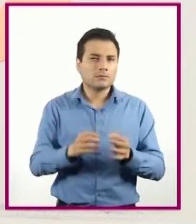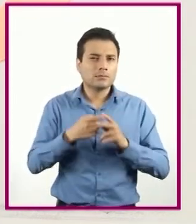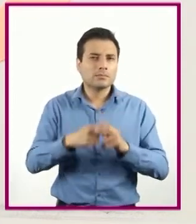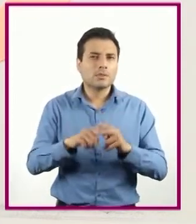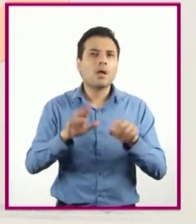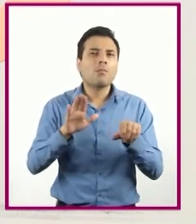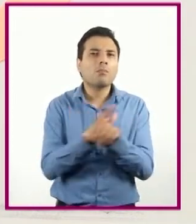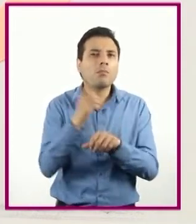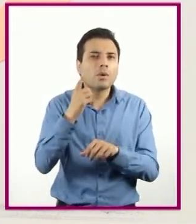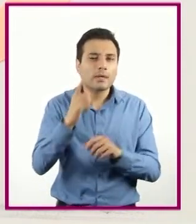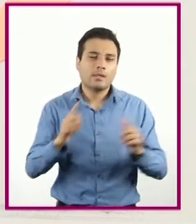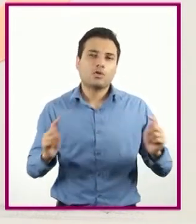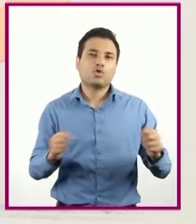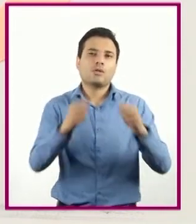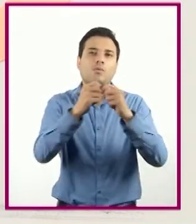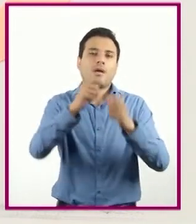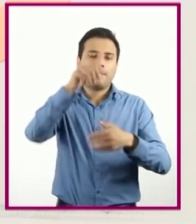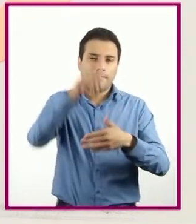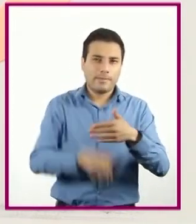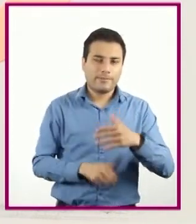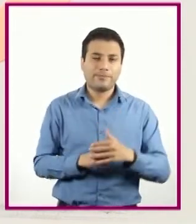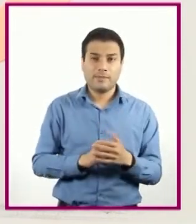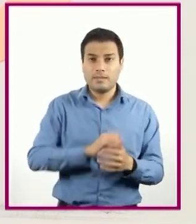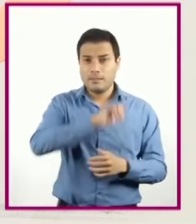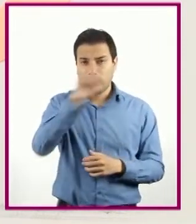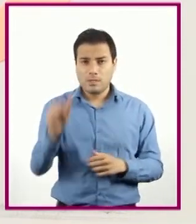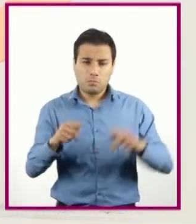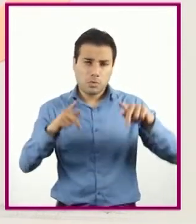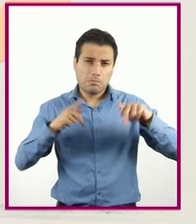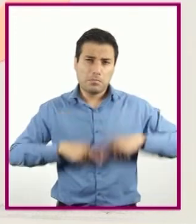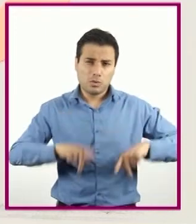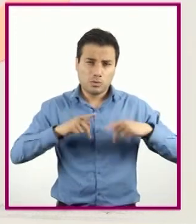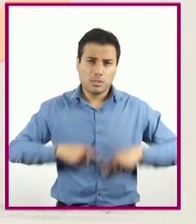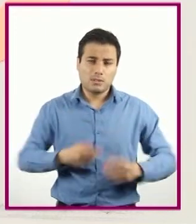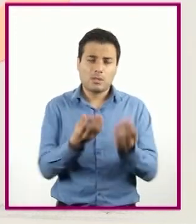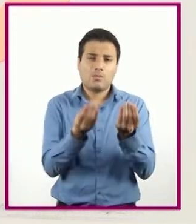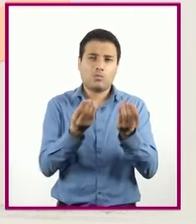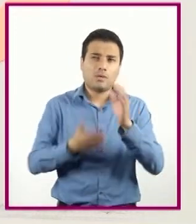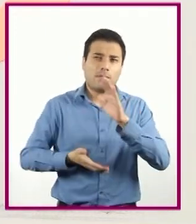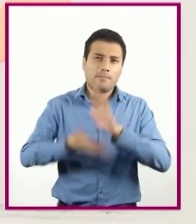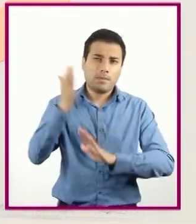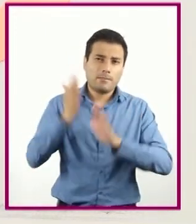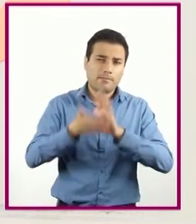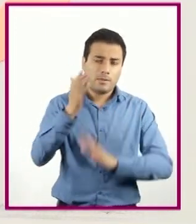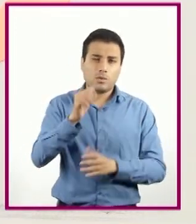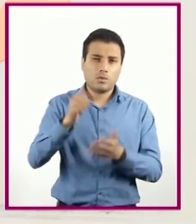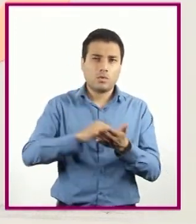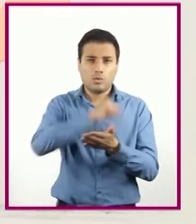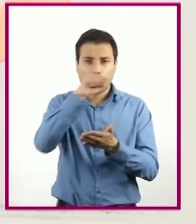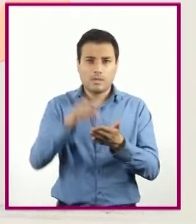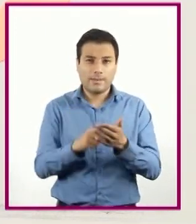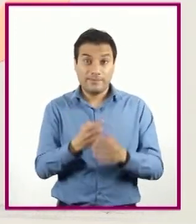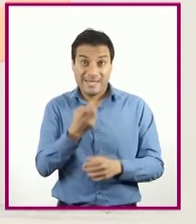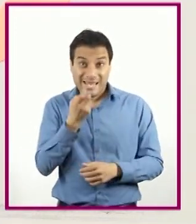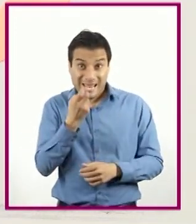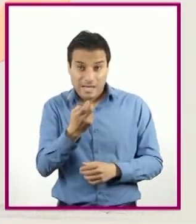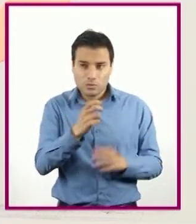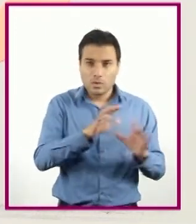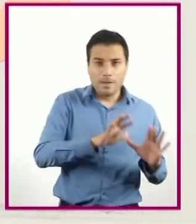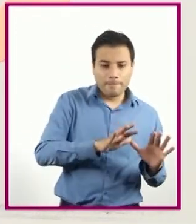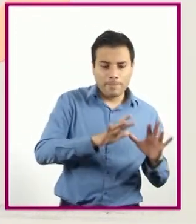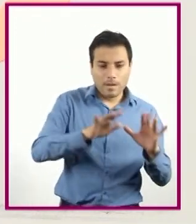de Teotihuacán y el amplio proceso de migración de la población hacia otros sitios. Se ha observado que estos eventos